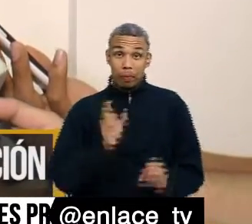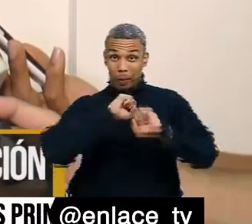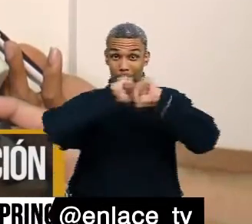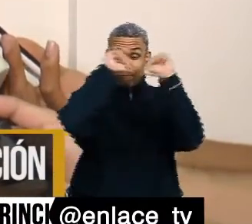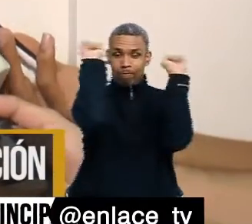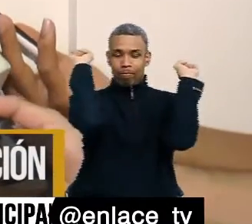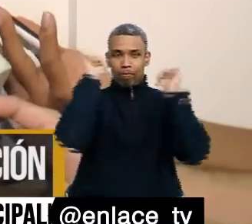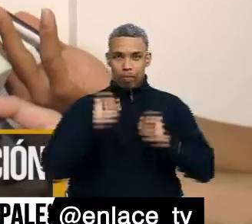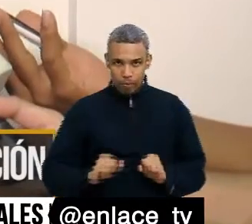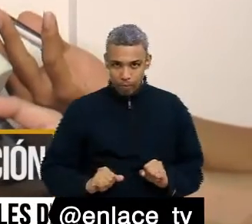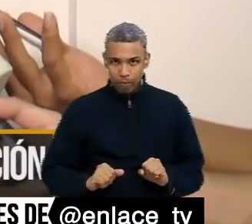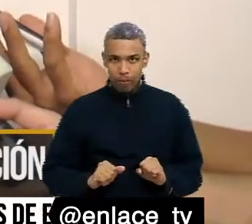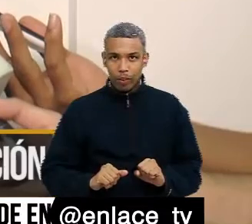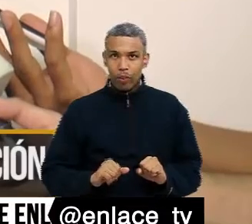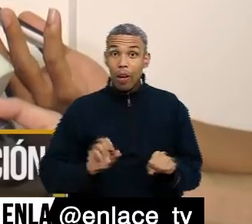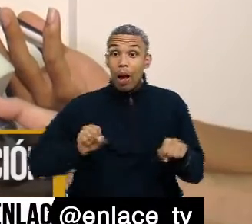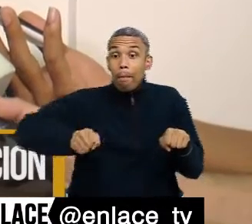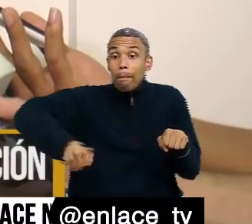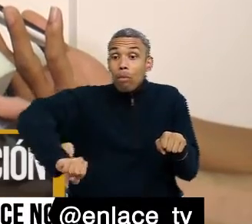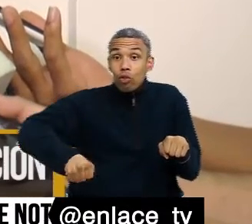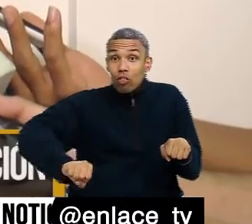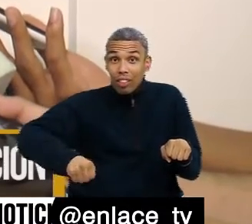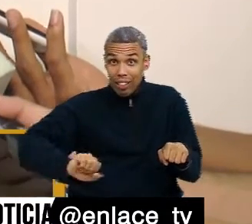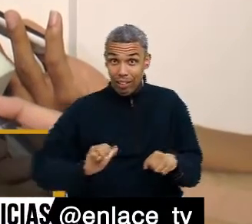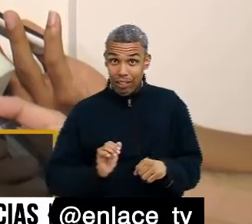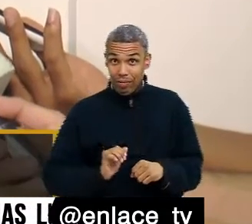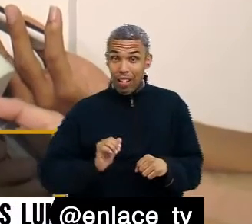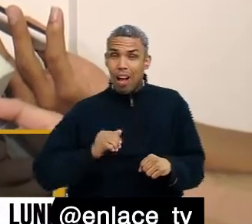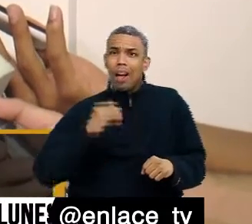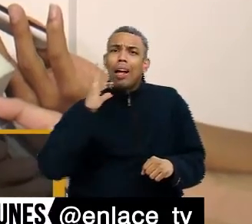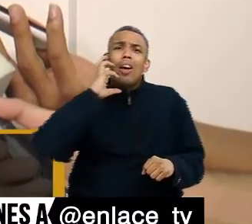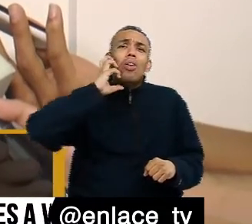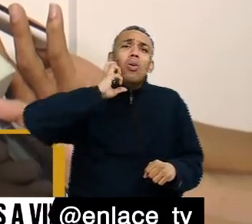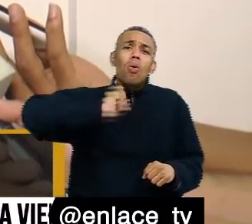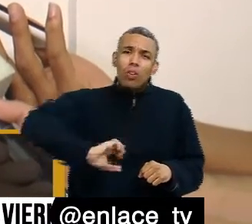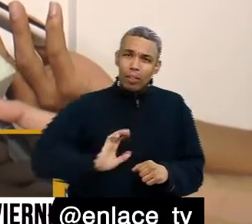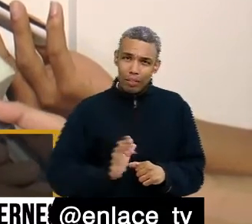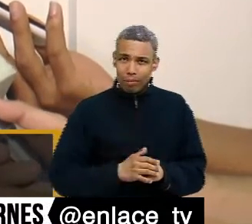se recuperó una motocicleta en el momento que un ciudadano